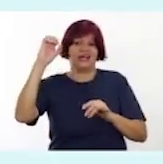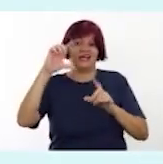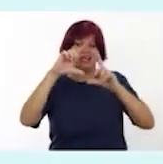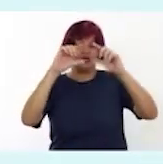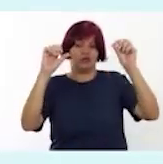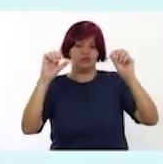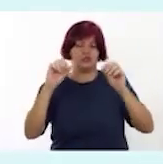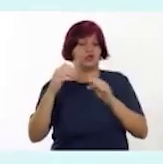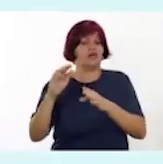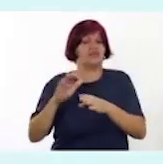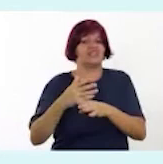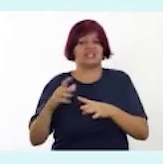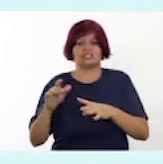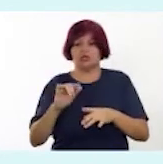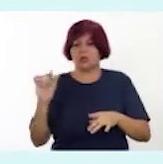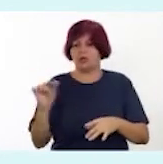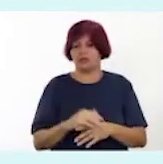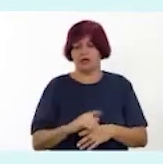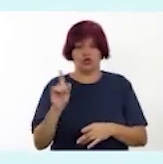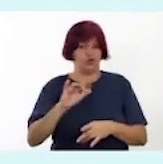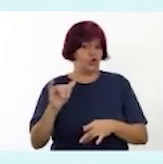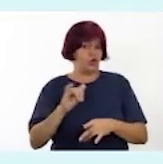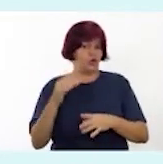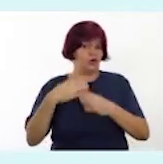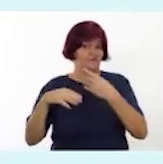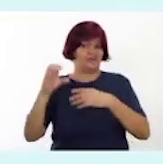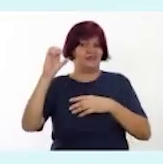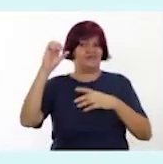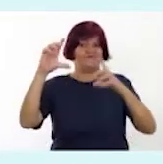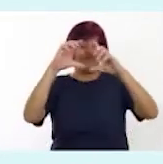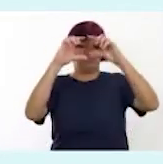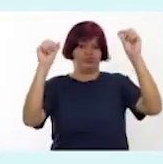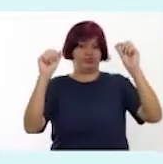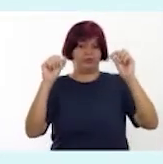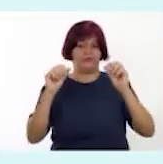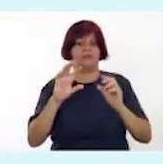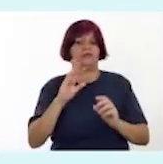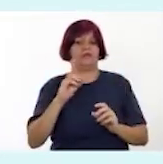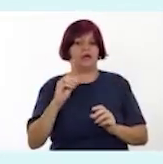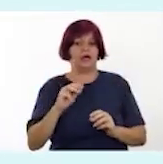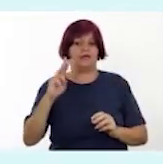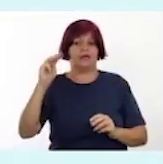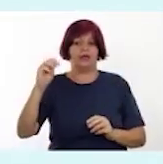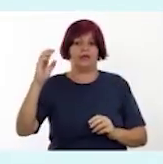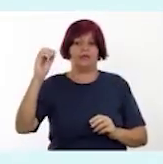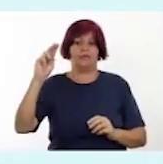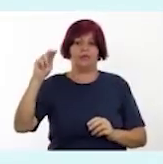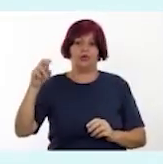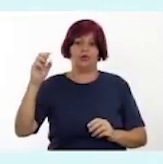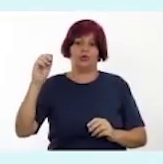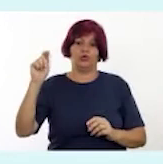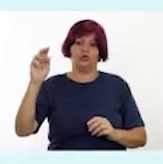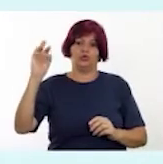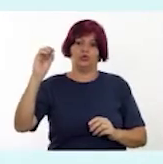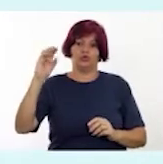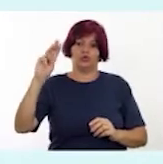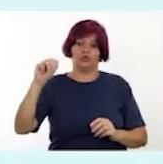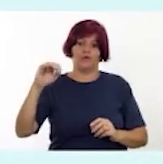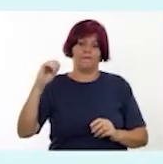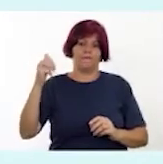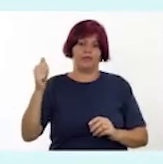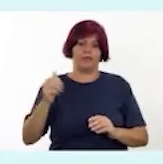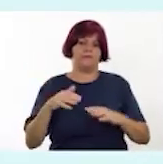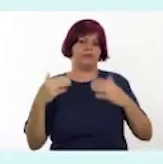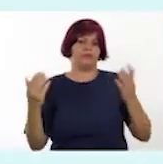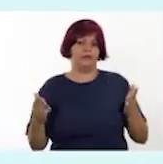es importante que usted se esté asistiendo del recuadro que hay en la página 11 que me habla de la monotonía de la logaritmación.